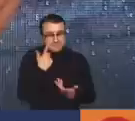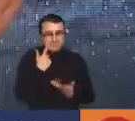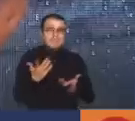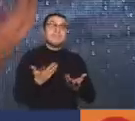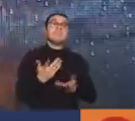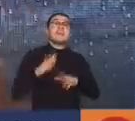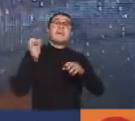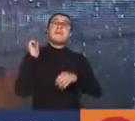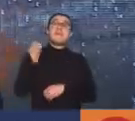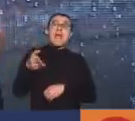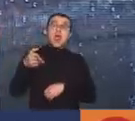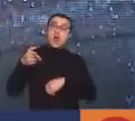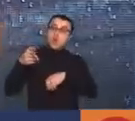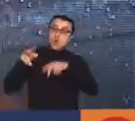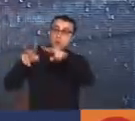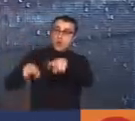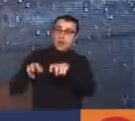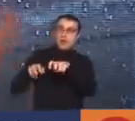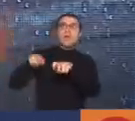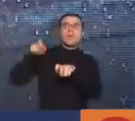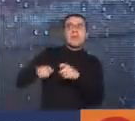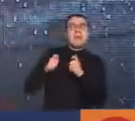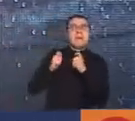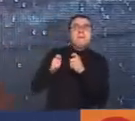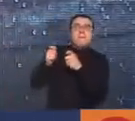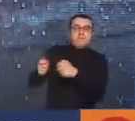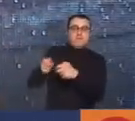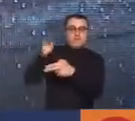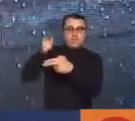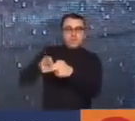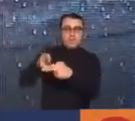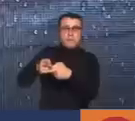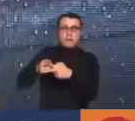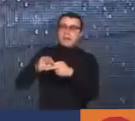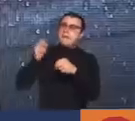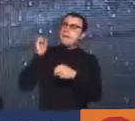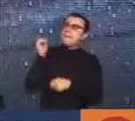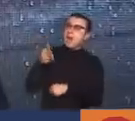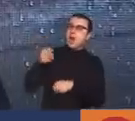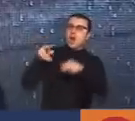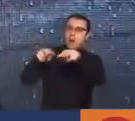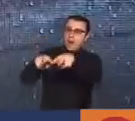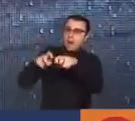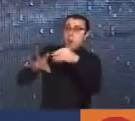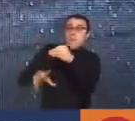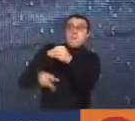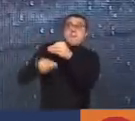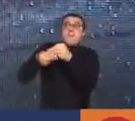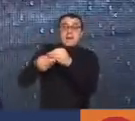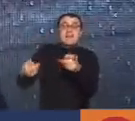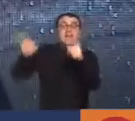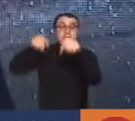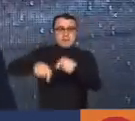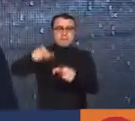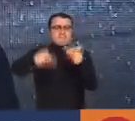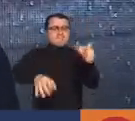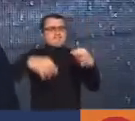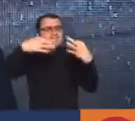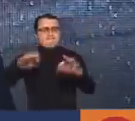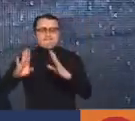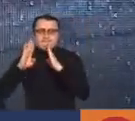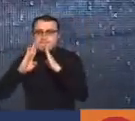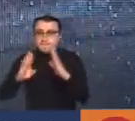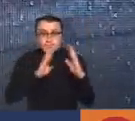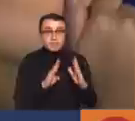el Banco Agrario, que hay que ponerle el nombre, no sé cómo será, Banco Agrario y Popular,